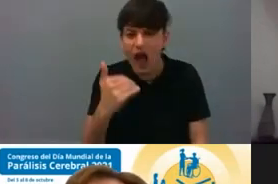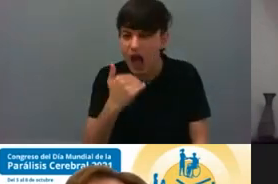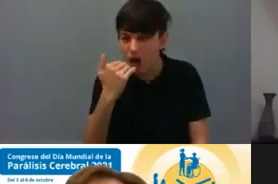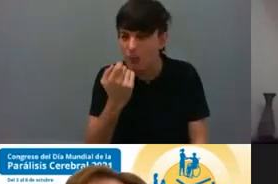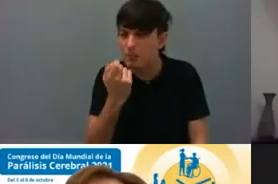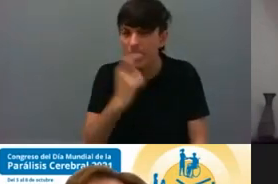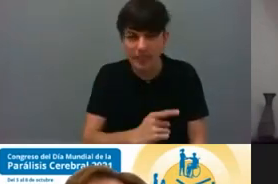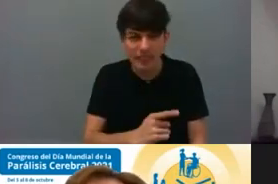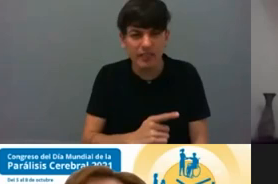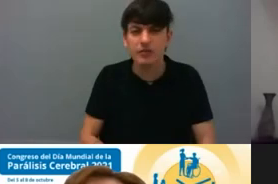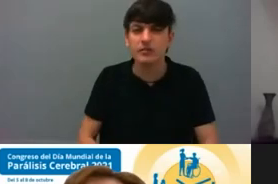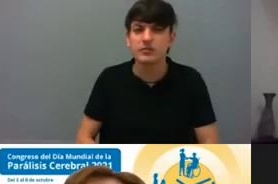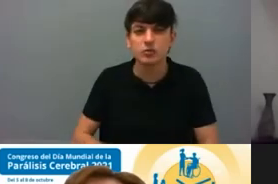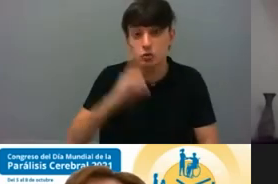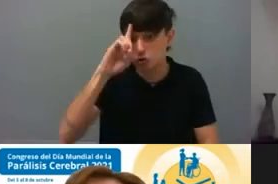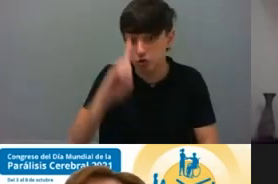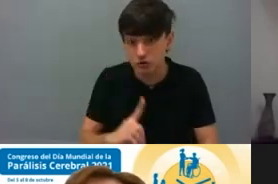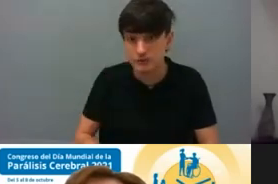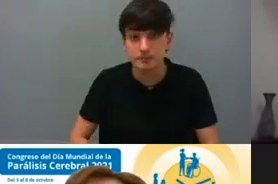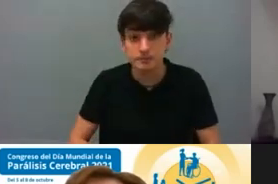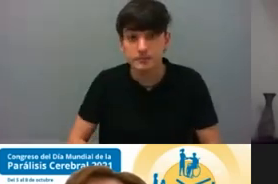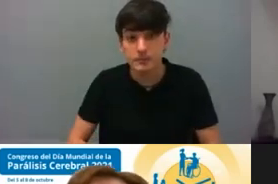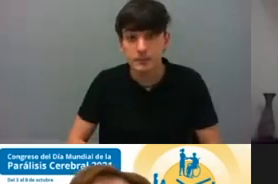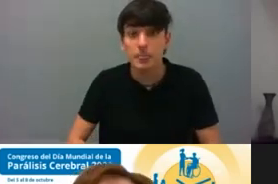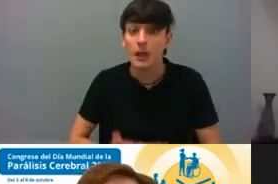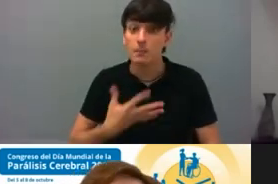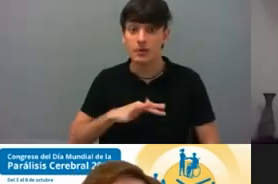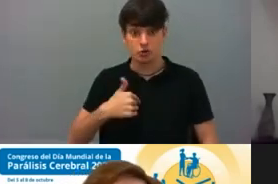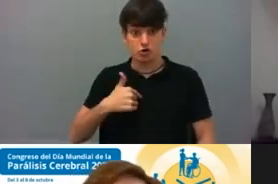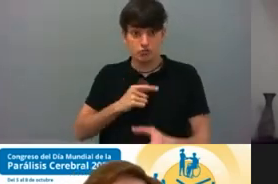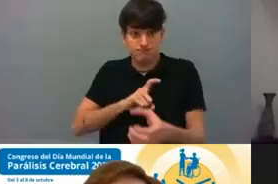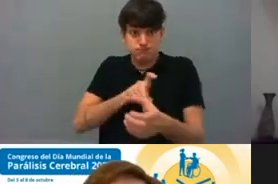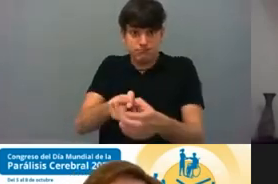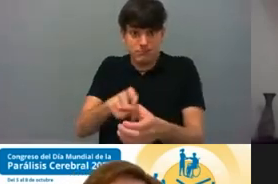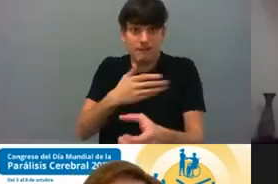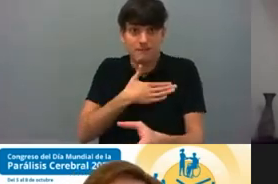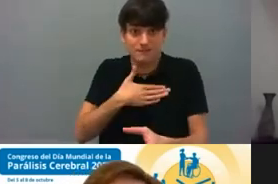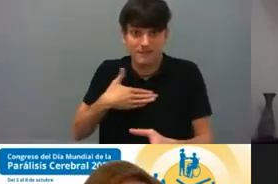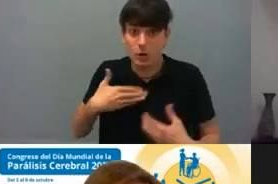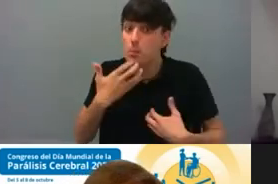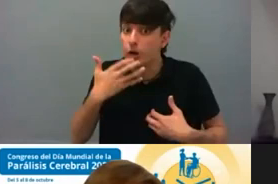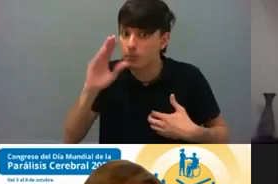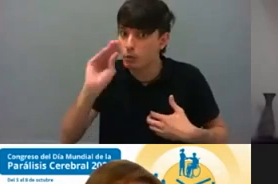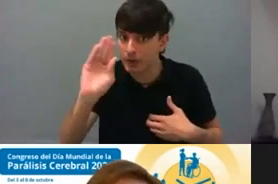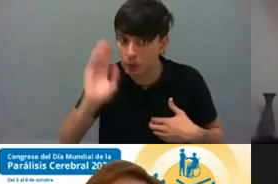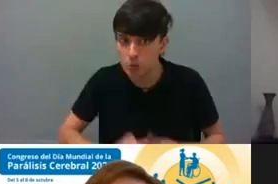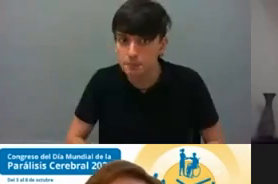o Telegram, no sé, y que puedan incluirme, por ejemplo, en mi caso.